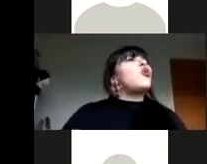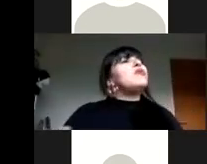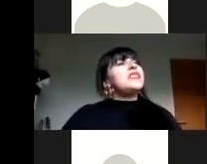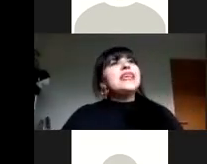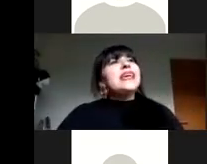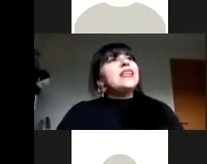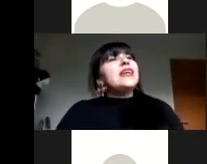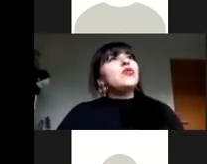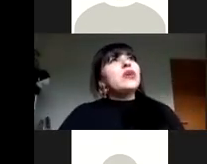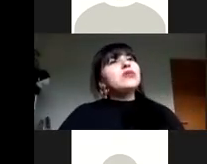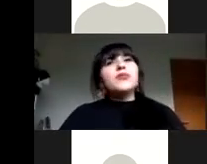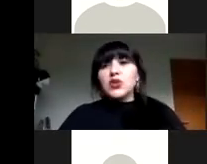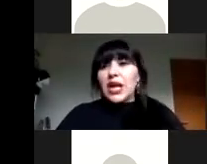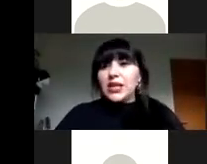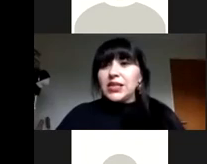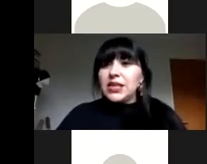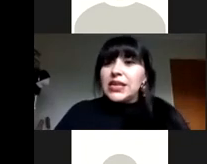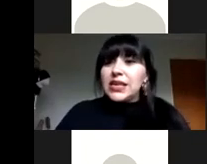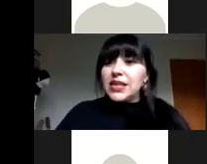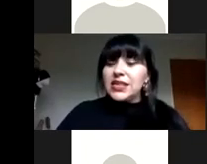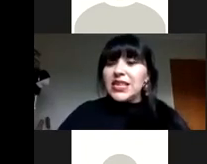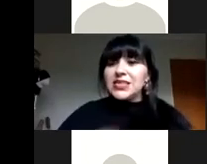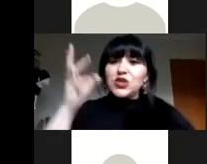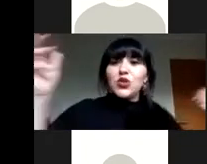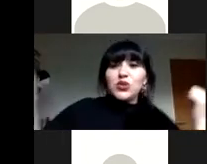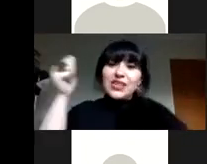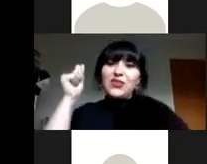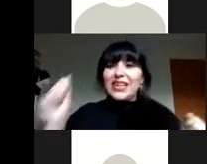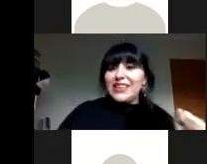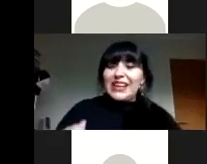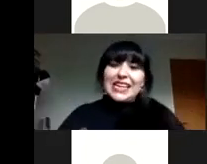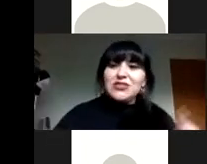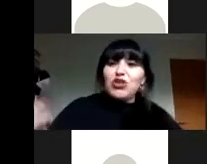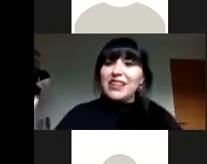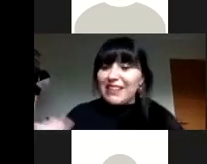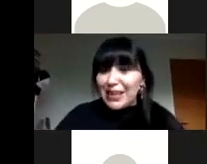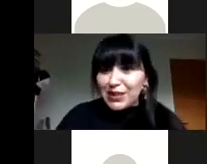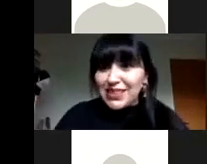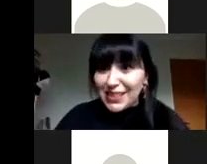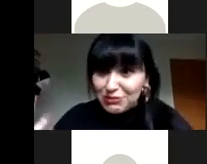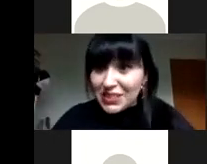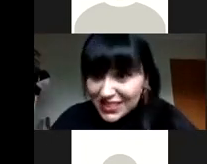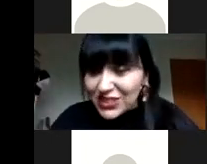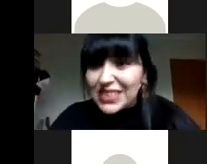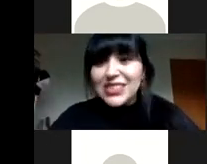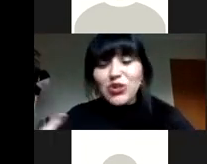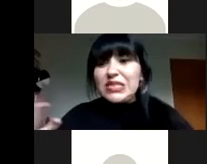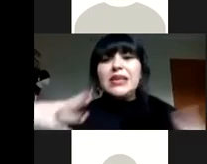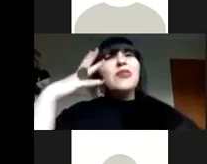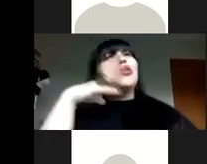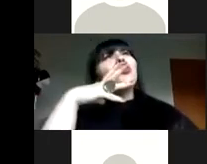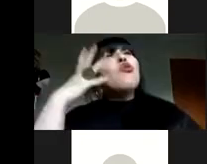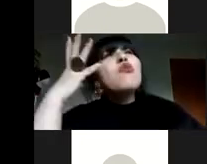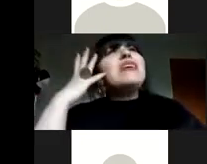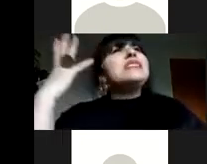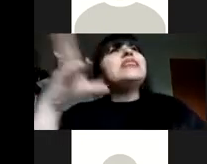pero ¿cómo así el curado se puso tan chistoso, le dieron ganas de bailar, subió arriba de la mesa? ¿Han escuchado eso? Que uno dice,